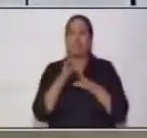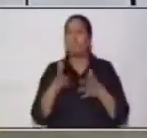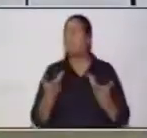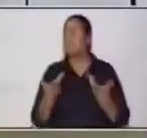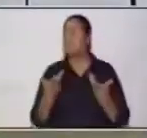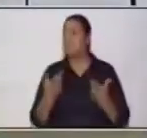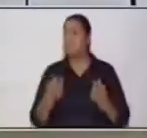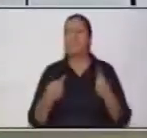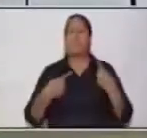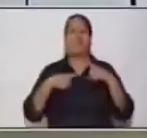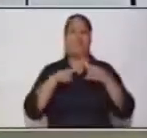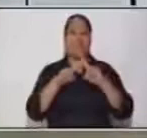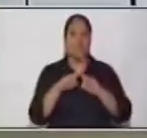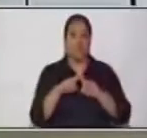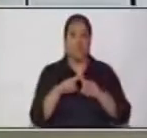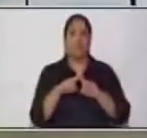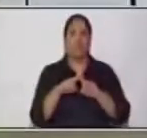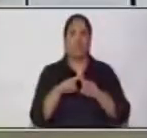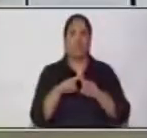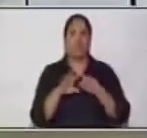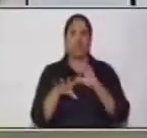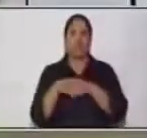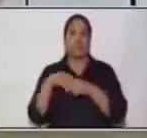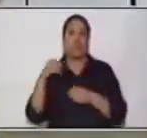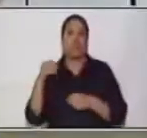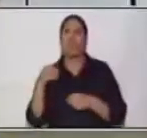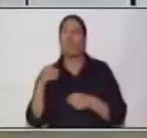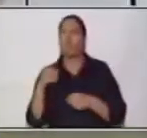X será igual a